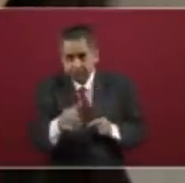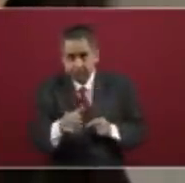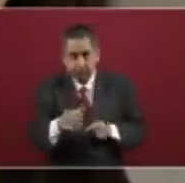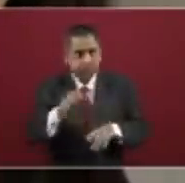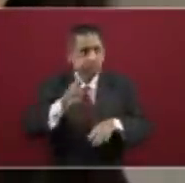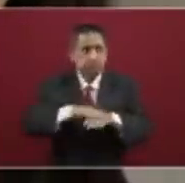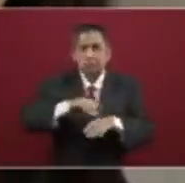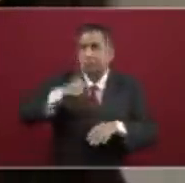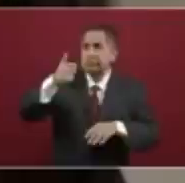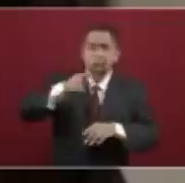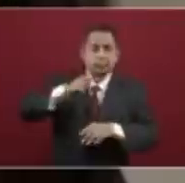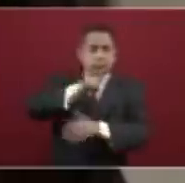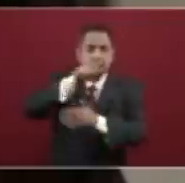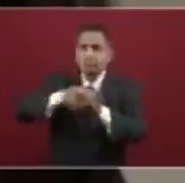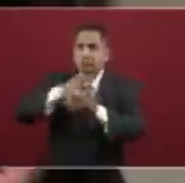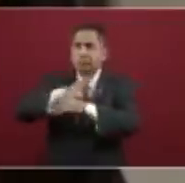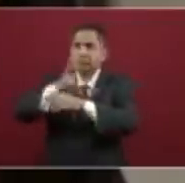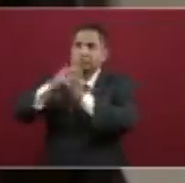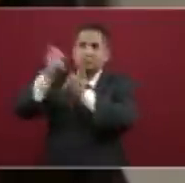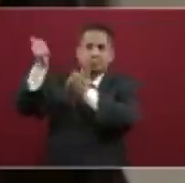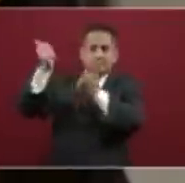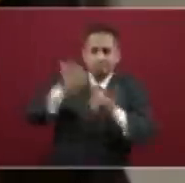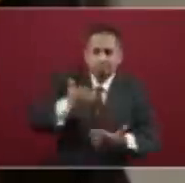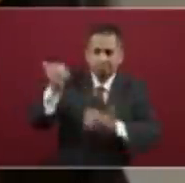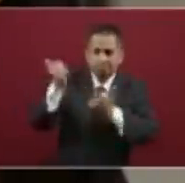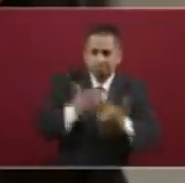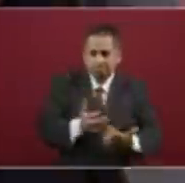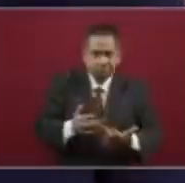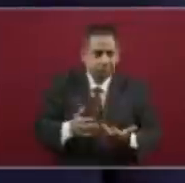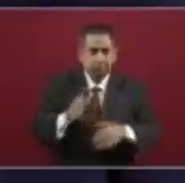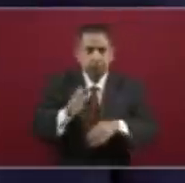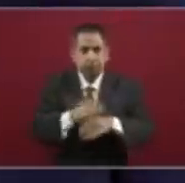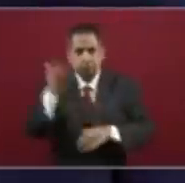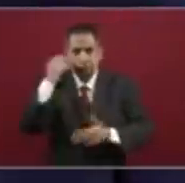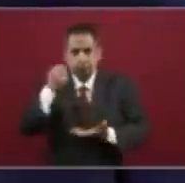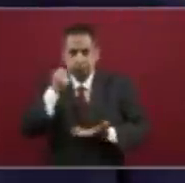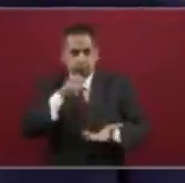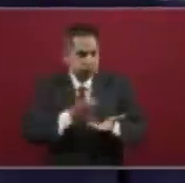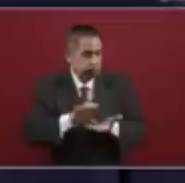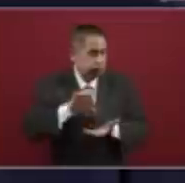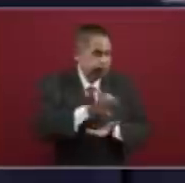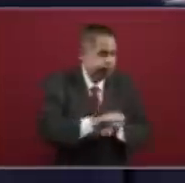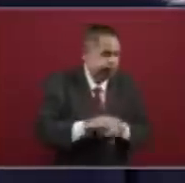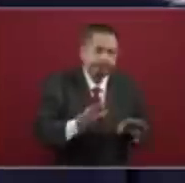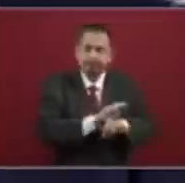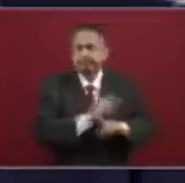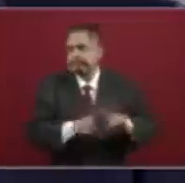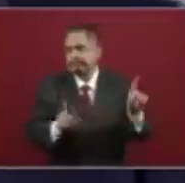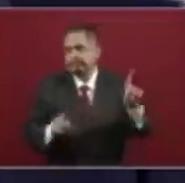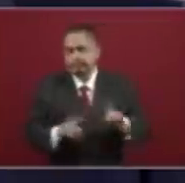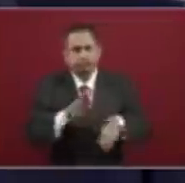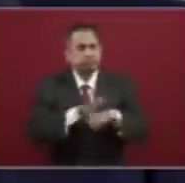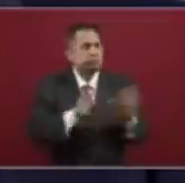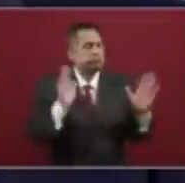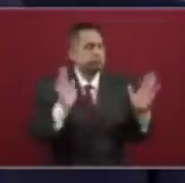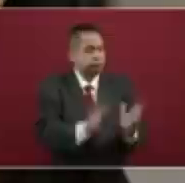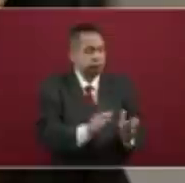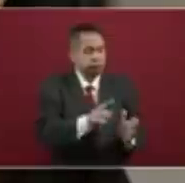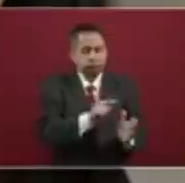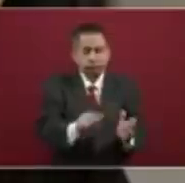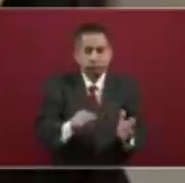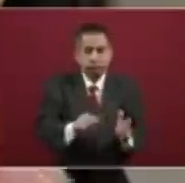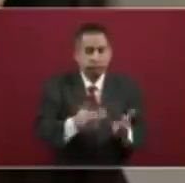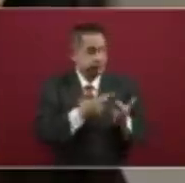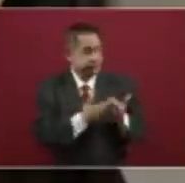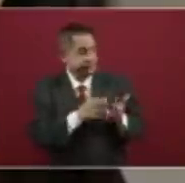importaciones justamente porque cambió el perfil de los beneficiarios que reciben el apoyo. Ahora son productores más pequeños y, sin embargo, los que tienen